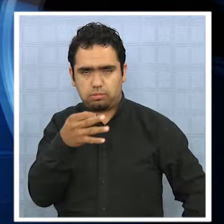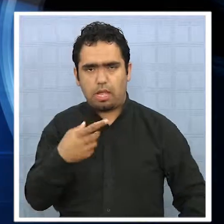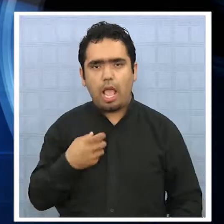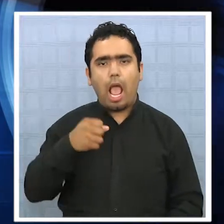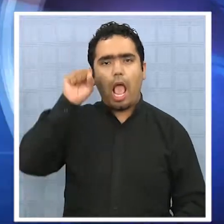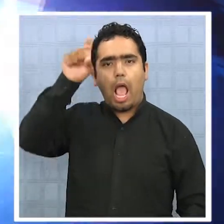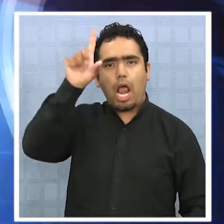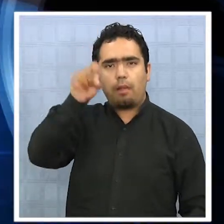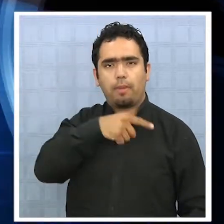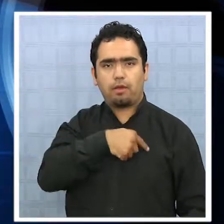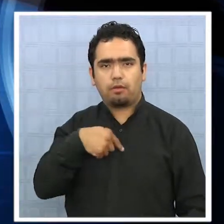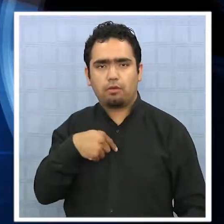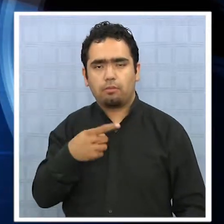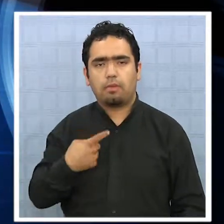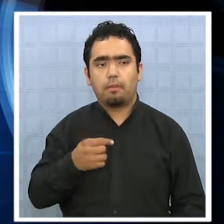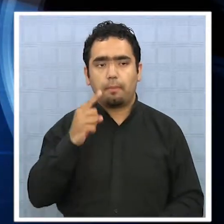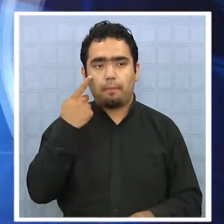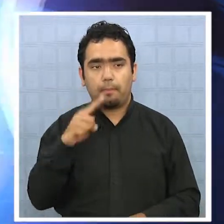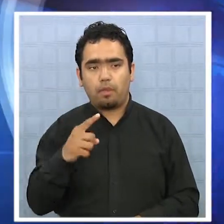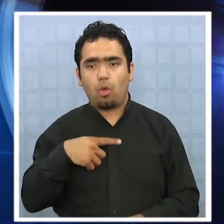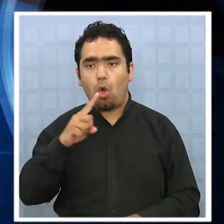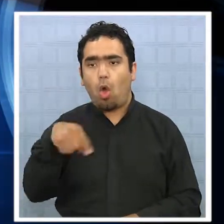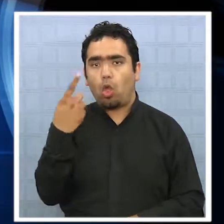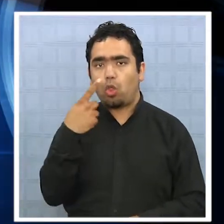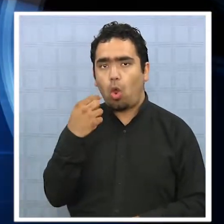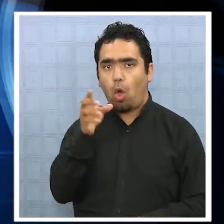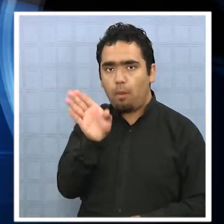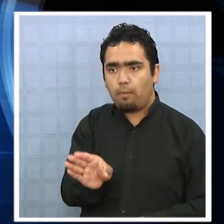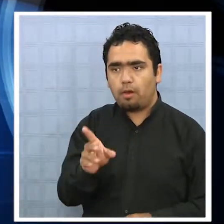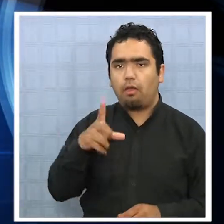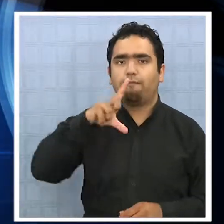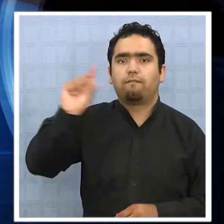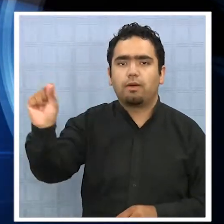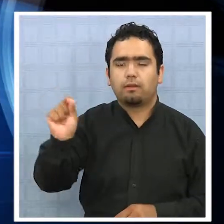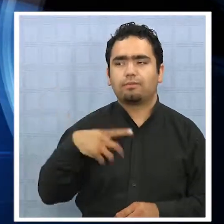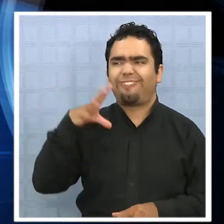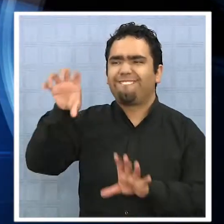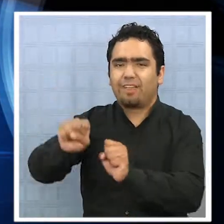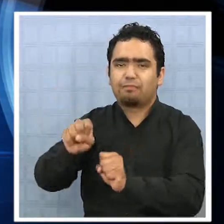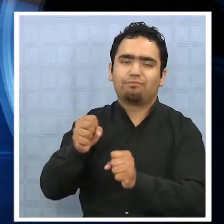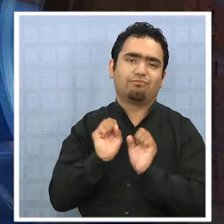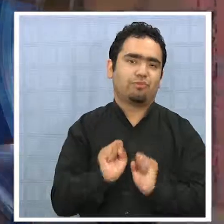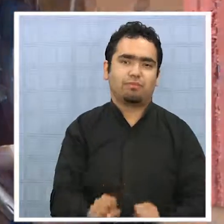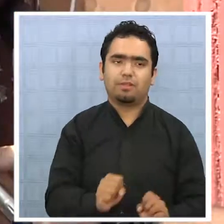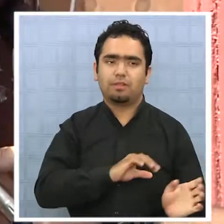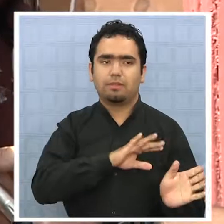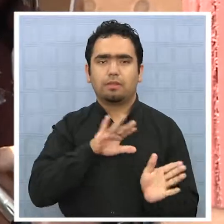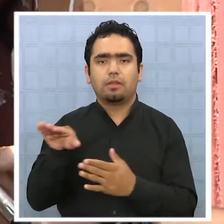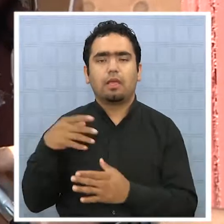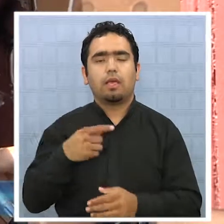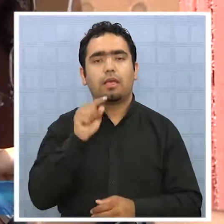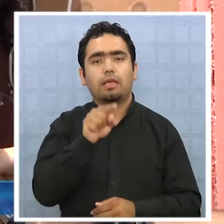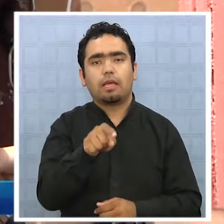mientras que su acompañante huyó sin ser alcanzado. Aquí hay un atentado a la convivencia democrática, ¿ya?